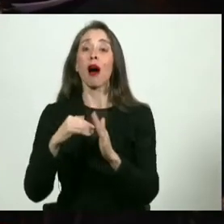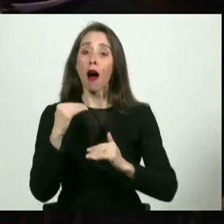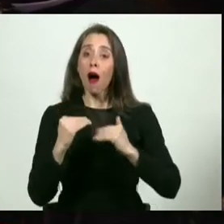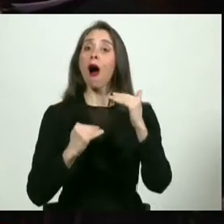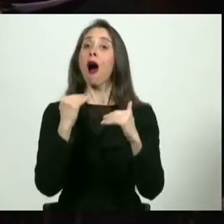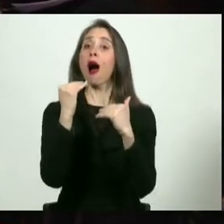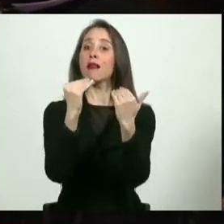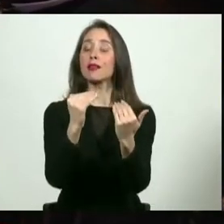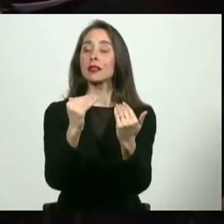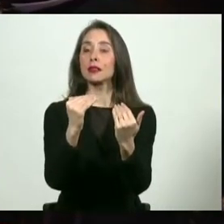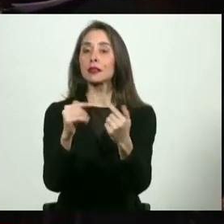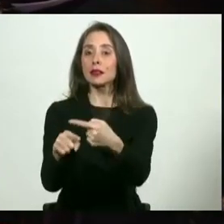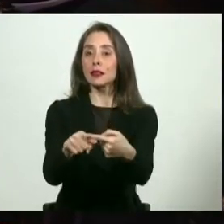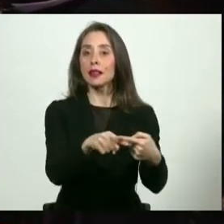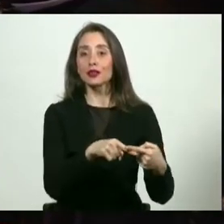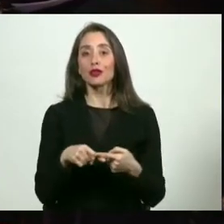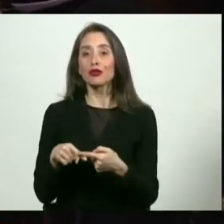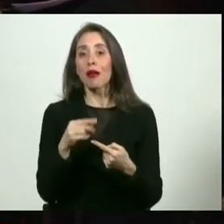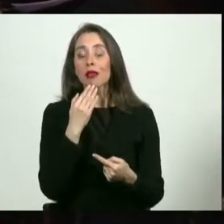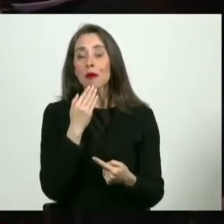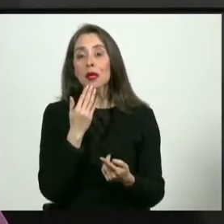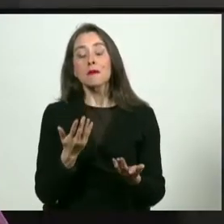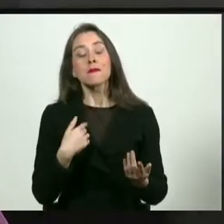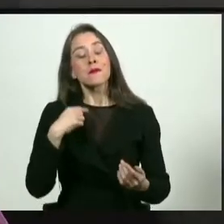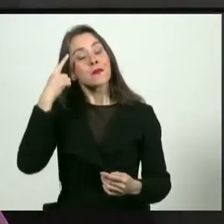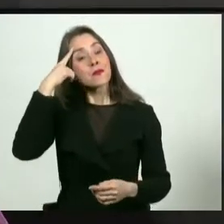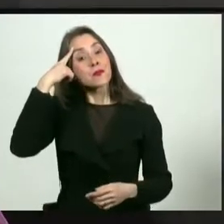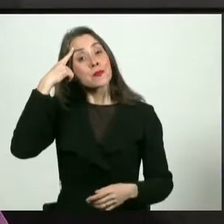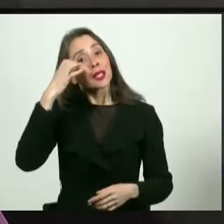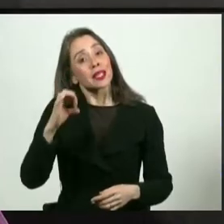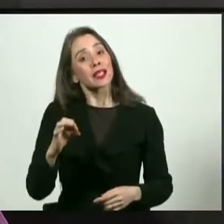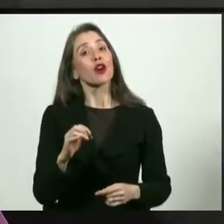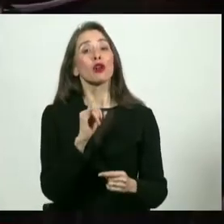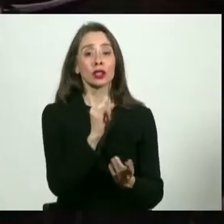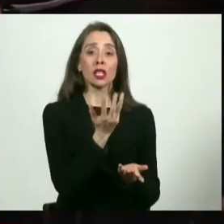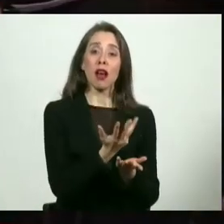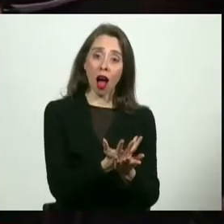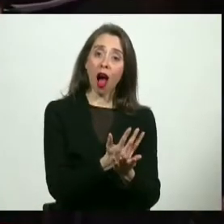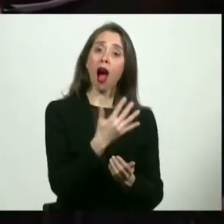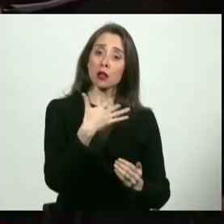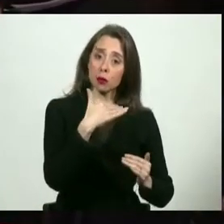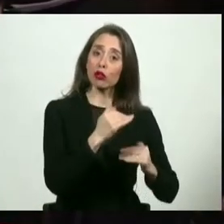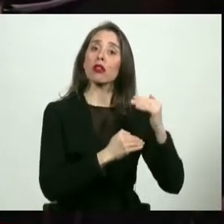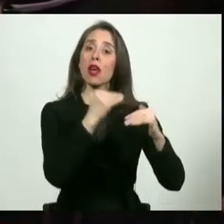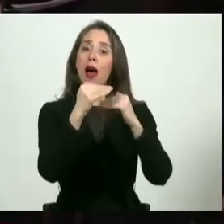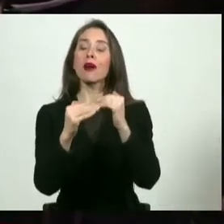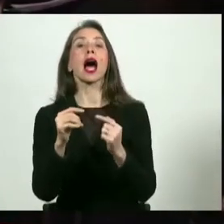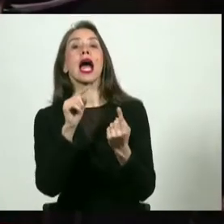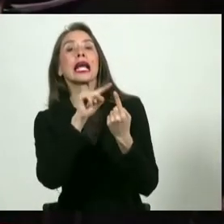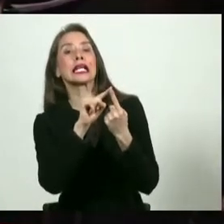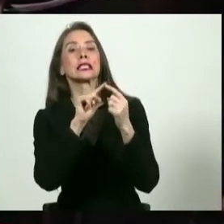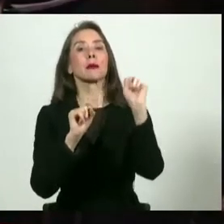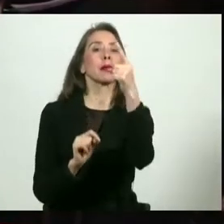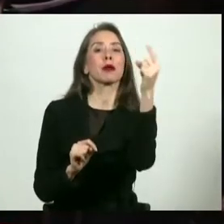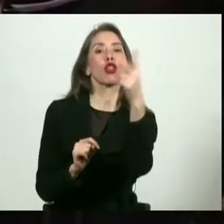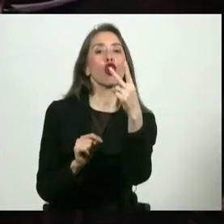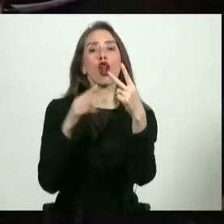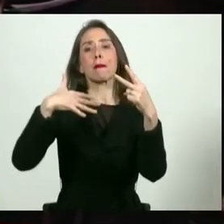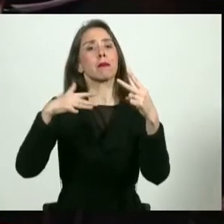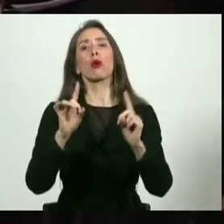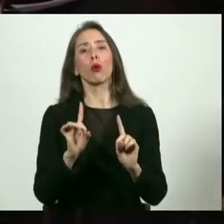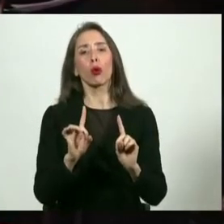importante de la sociedad. Yo creo que hay avances importantes. No puedo decirte, mira, esta, la 1, la 2 es la más